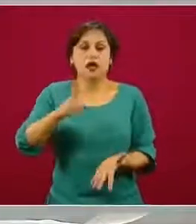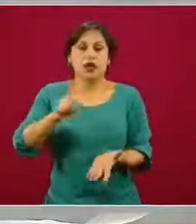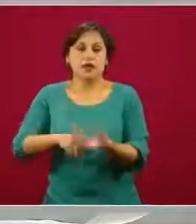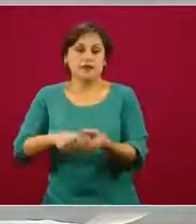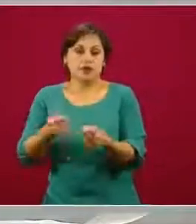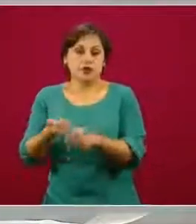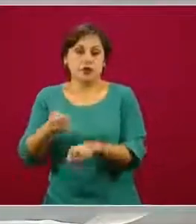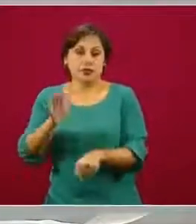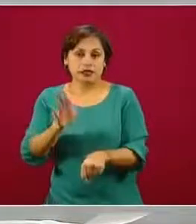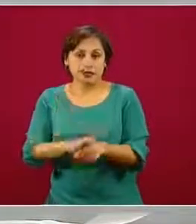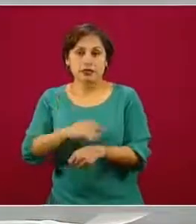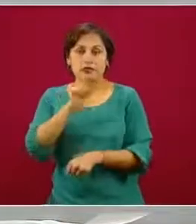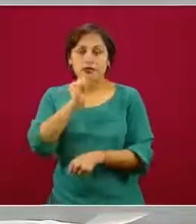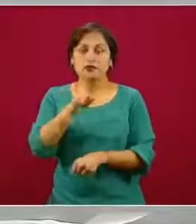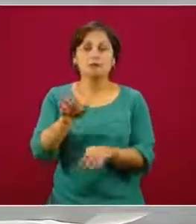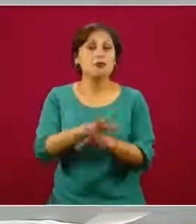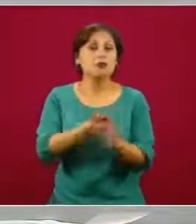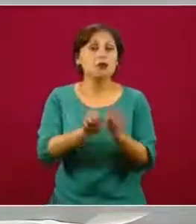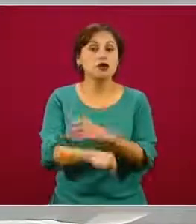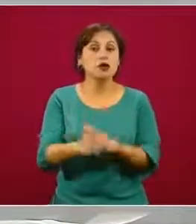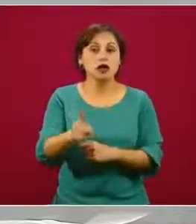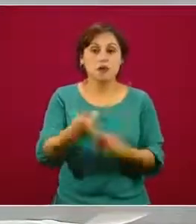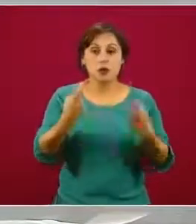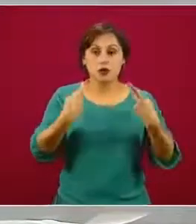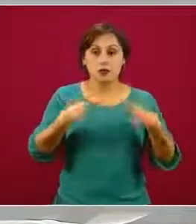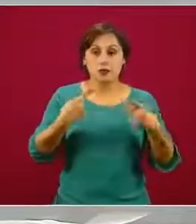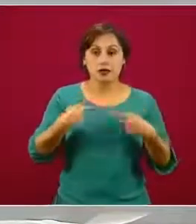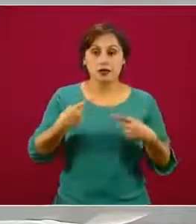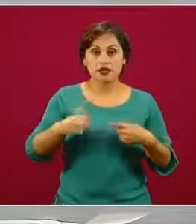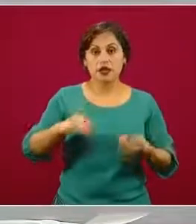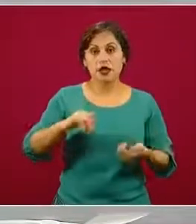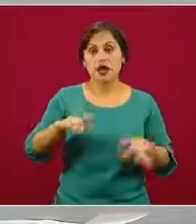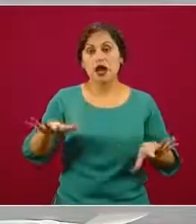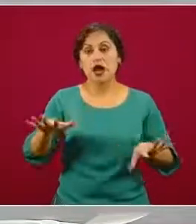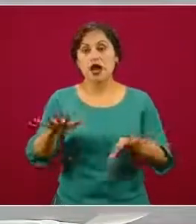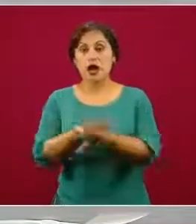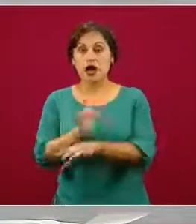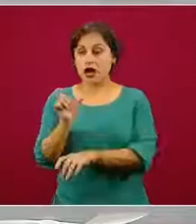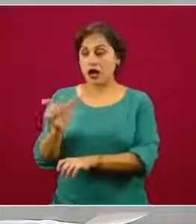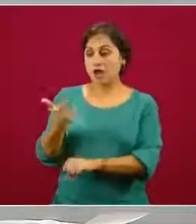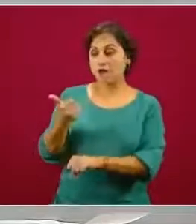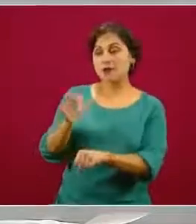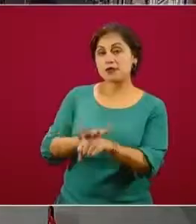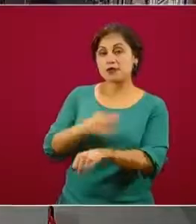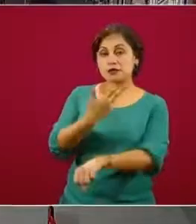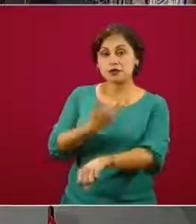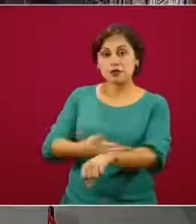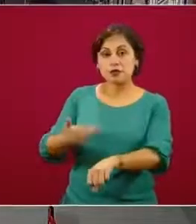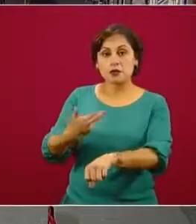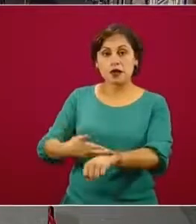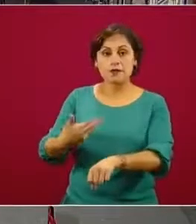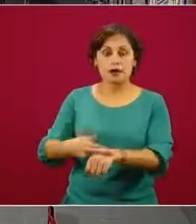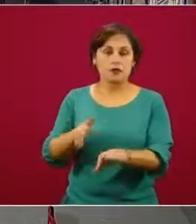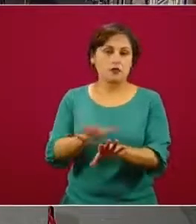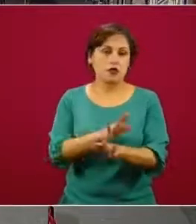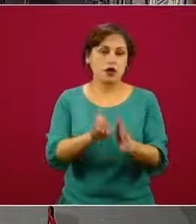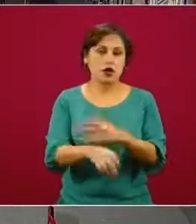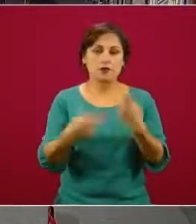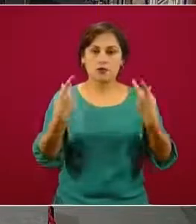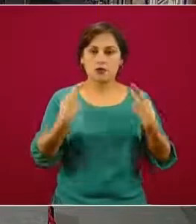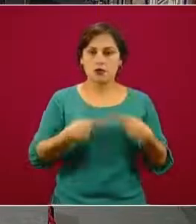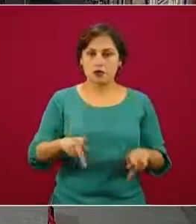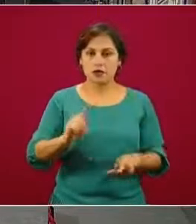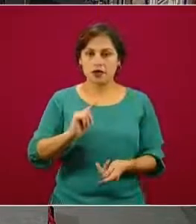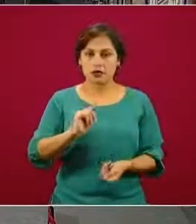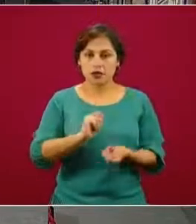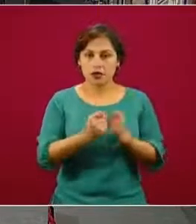cambiar los papeles, porque eso es muy importante y que también está vinculado con el protocolo, que una persona trans pueda tener el acta de nacimiento acorde a su expresión de